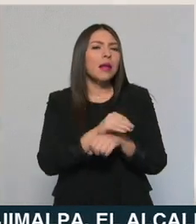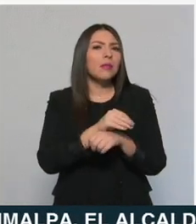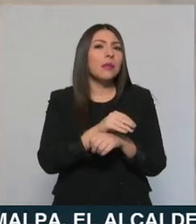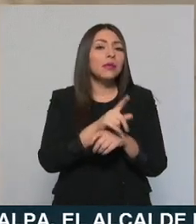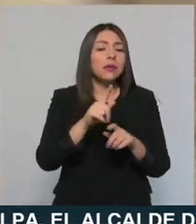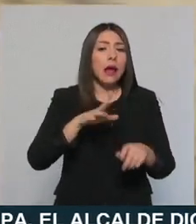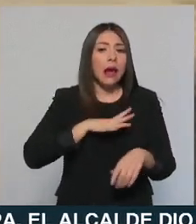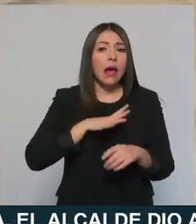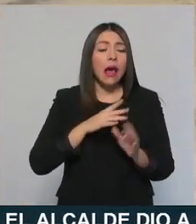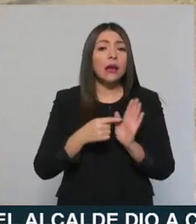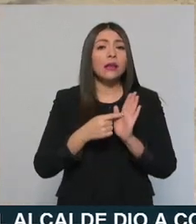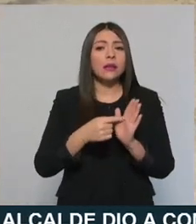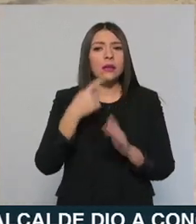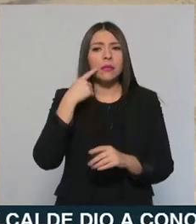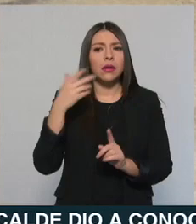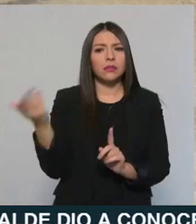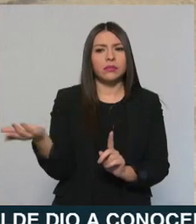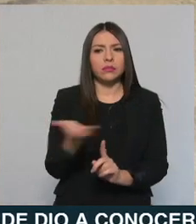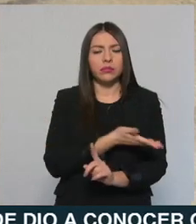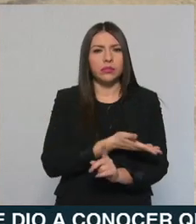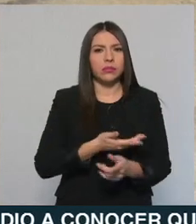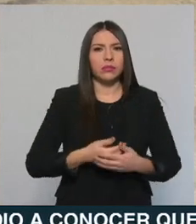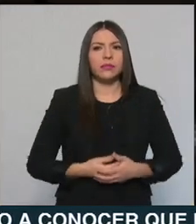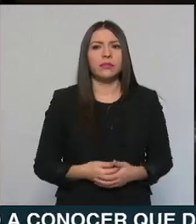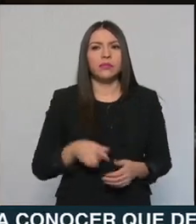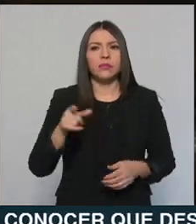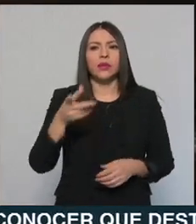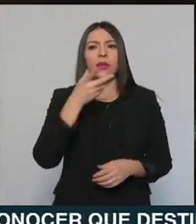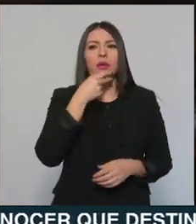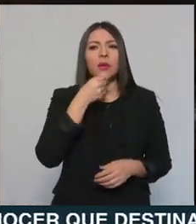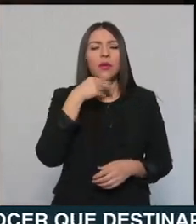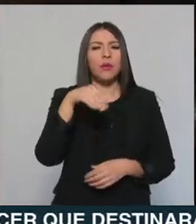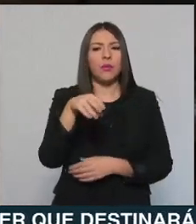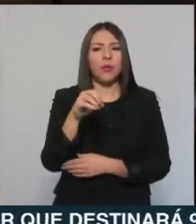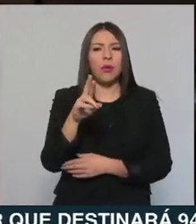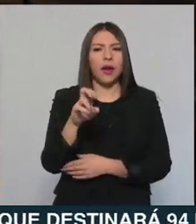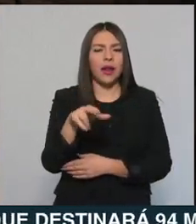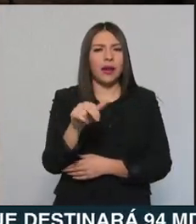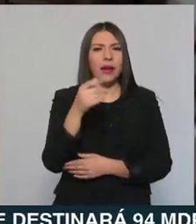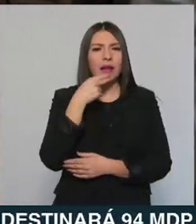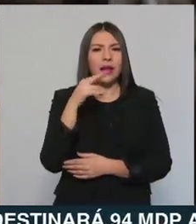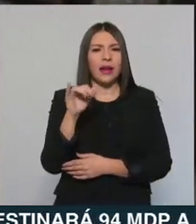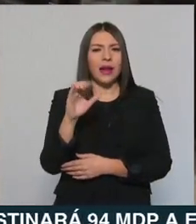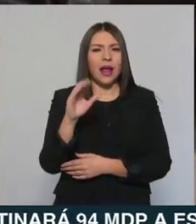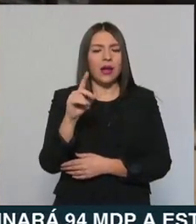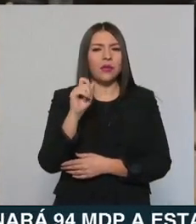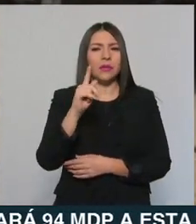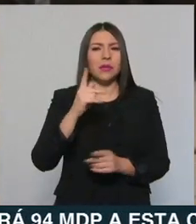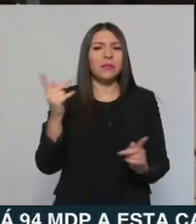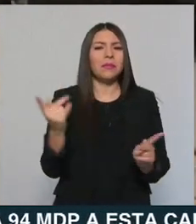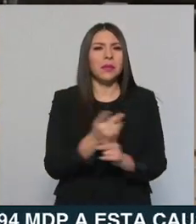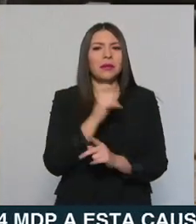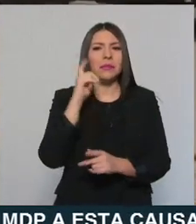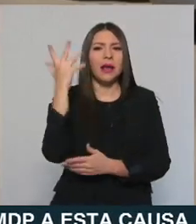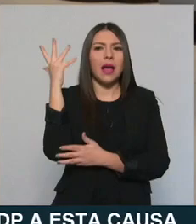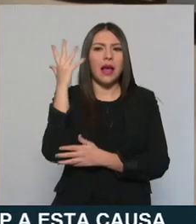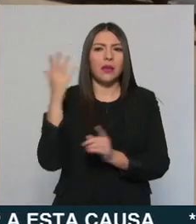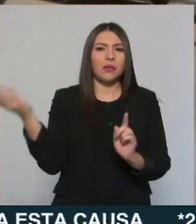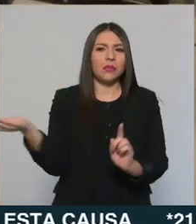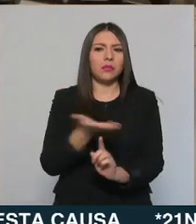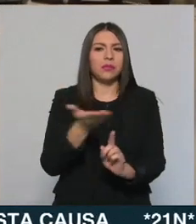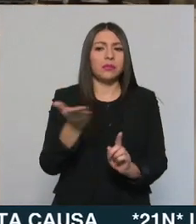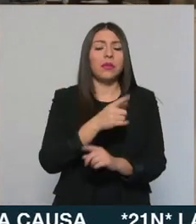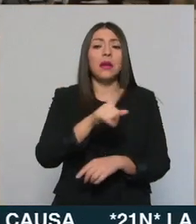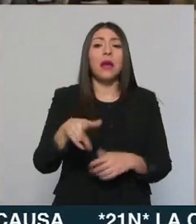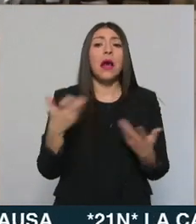árboles. El coordinador de Morena en el Congreso Capitalino, Ricardo Ruiz, señaló que lo sucedido con la desarrolladora de Mítica no